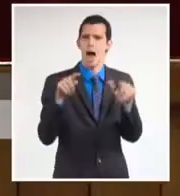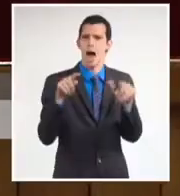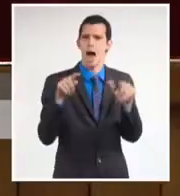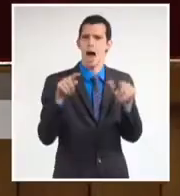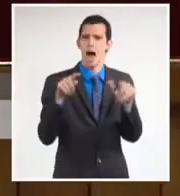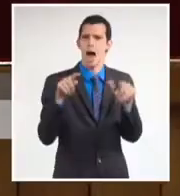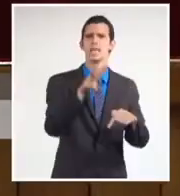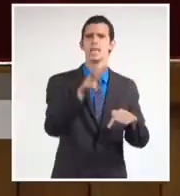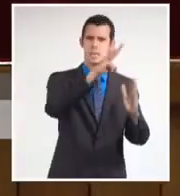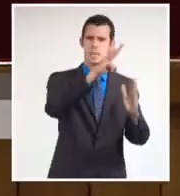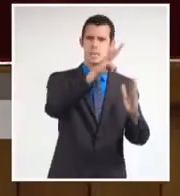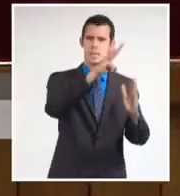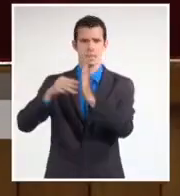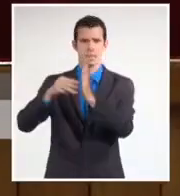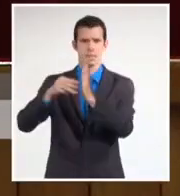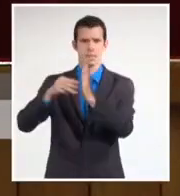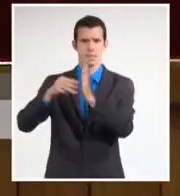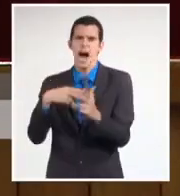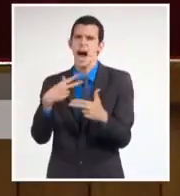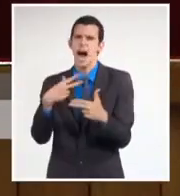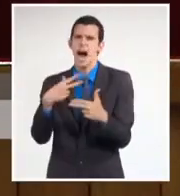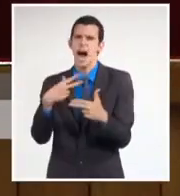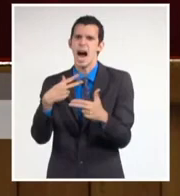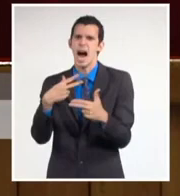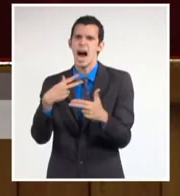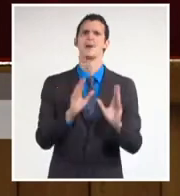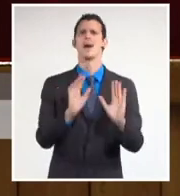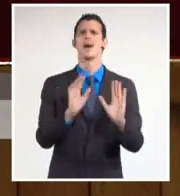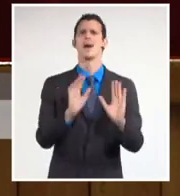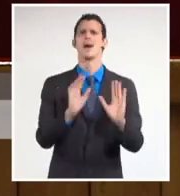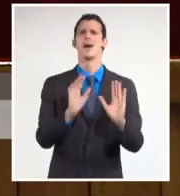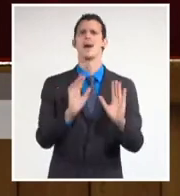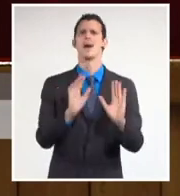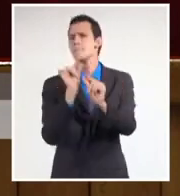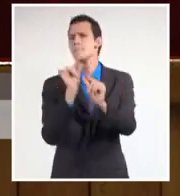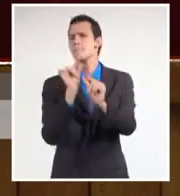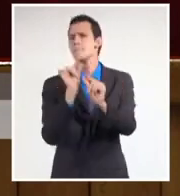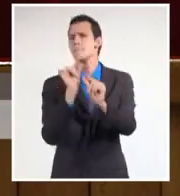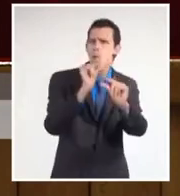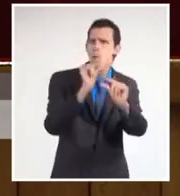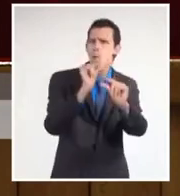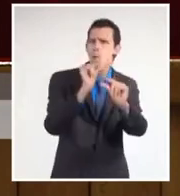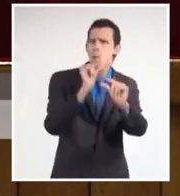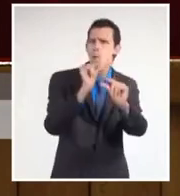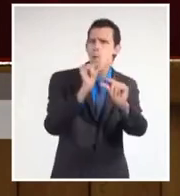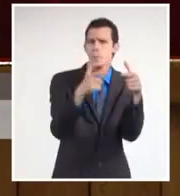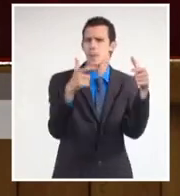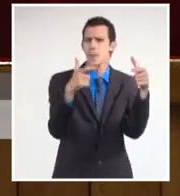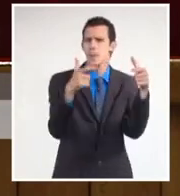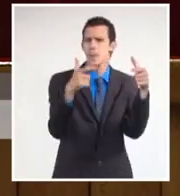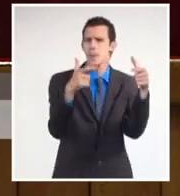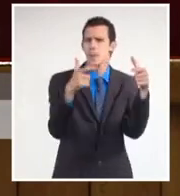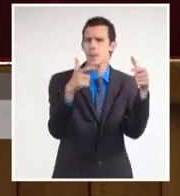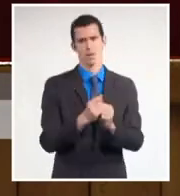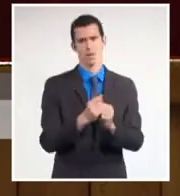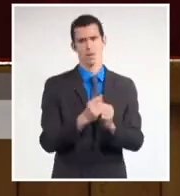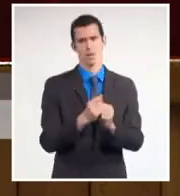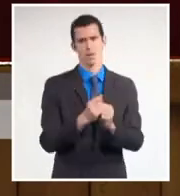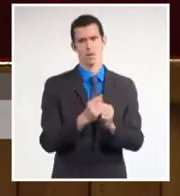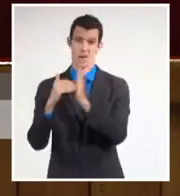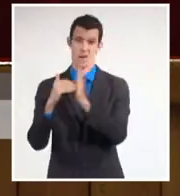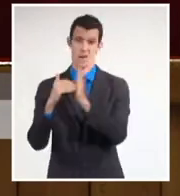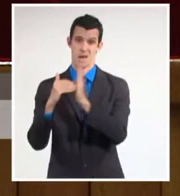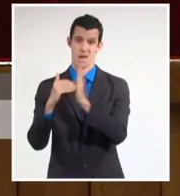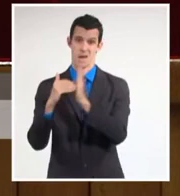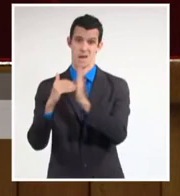de recuperación, de crecimiento ligero, moderado en la economía. Y estamos